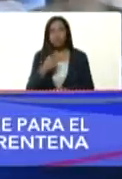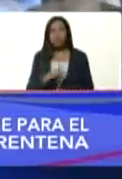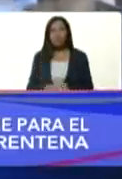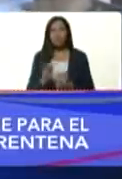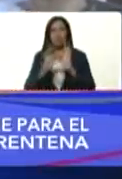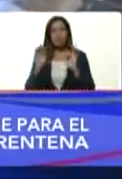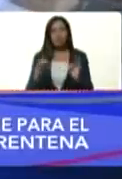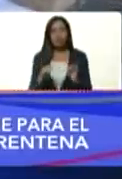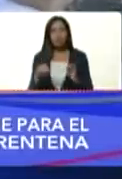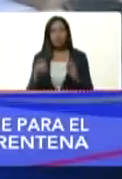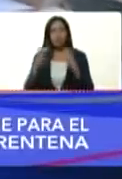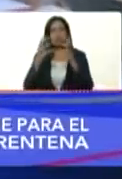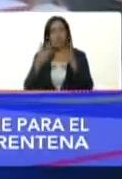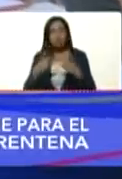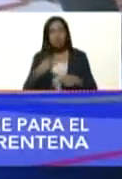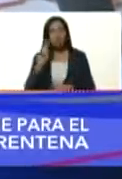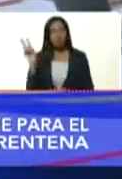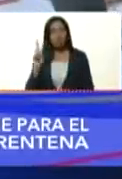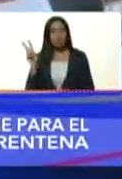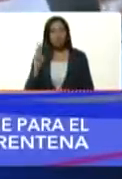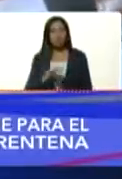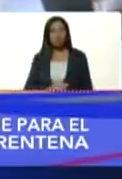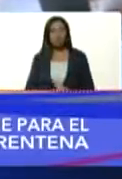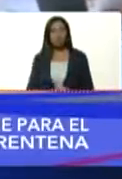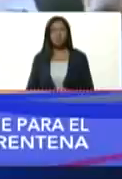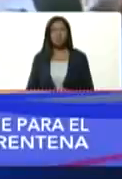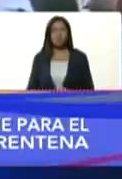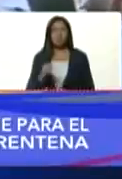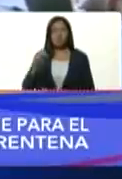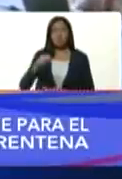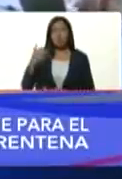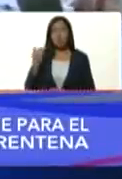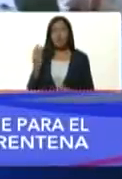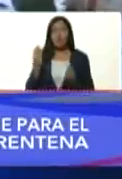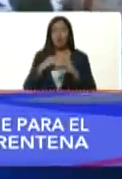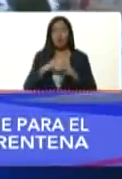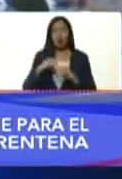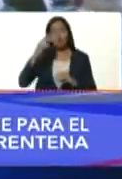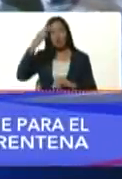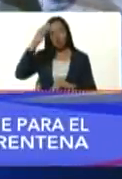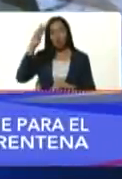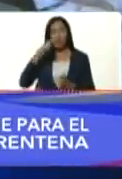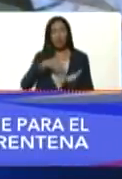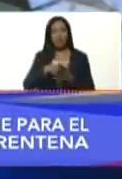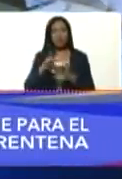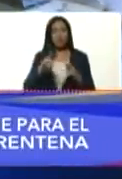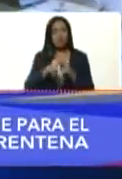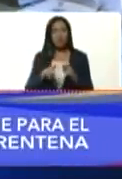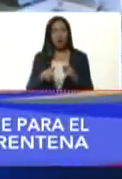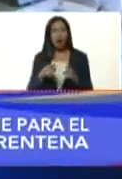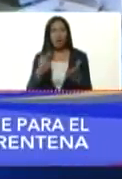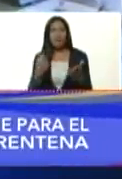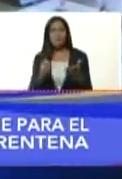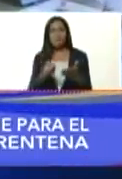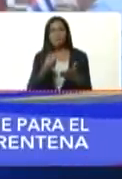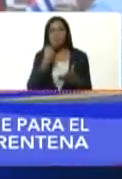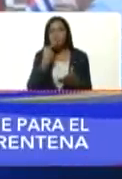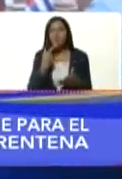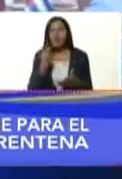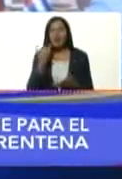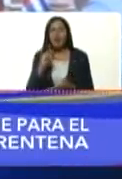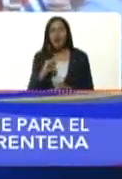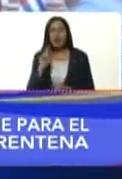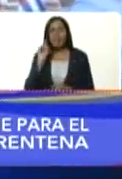aparato industrial venezolano. Y hoy ha habido acuerdos con Cuba para garantizar el interferón suficiente y